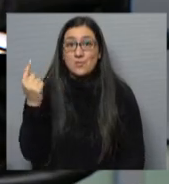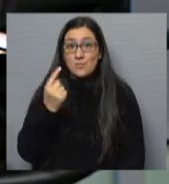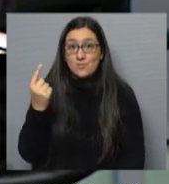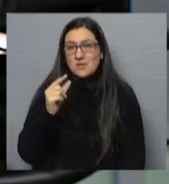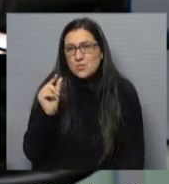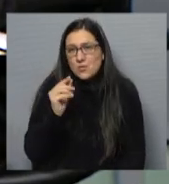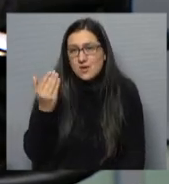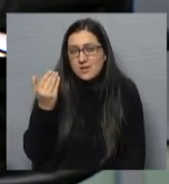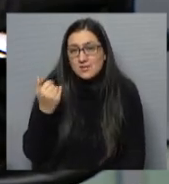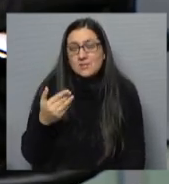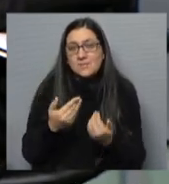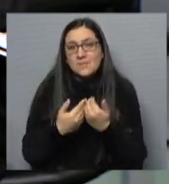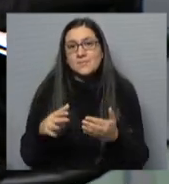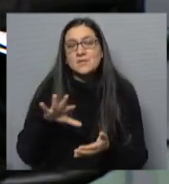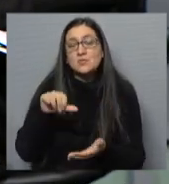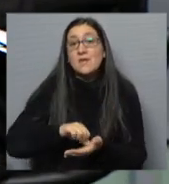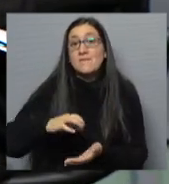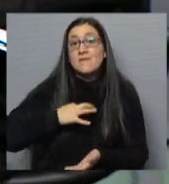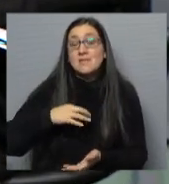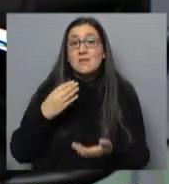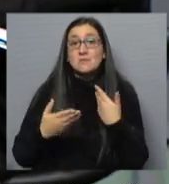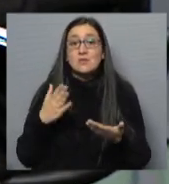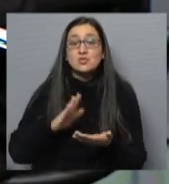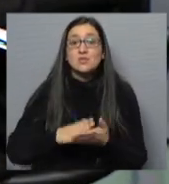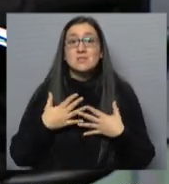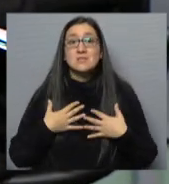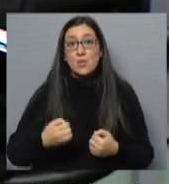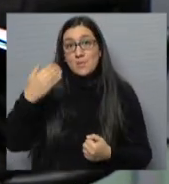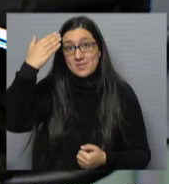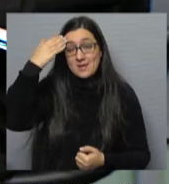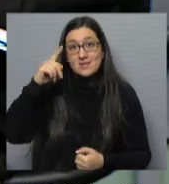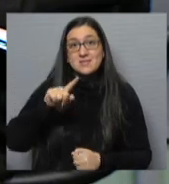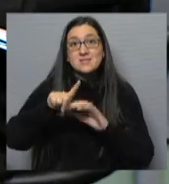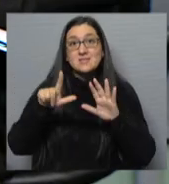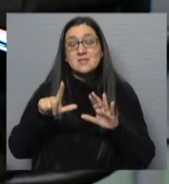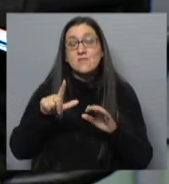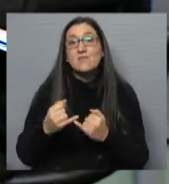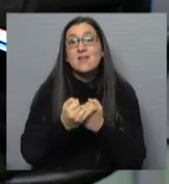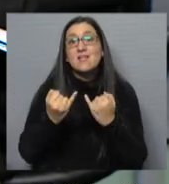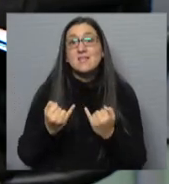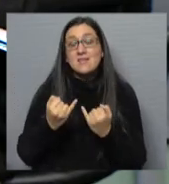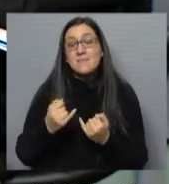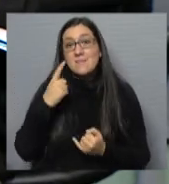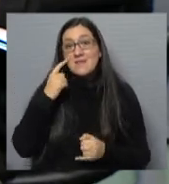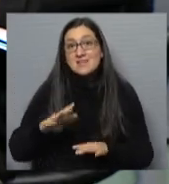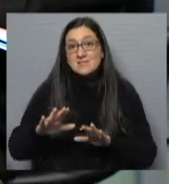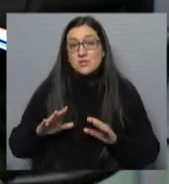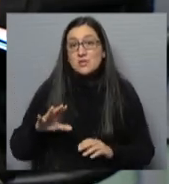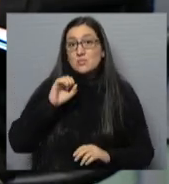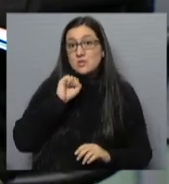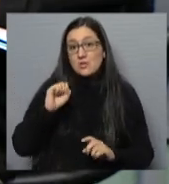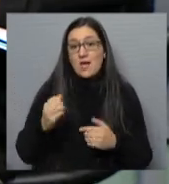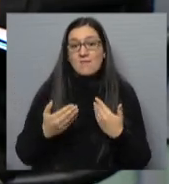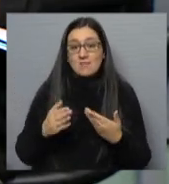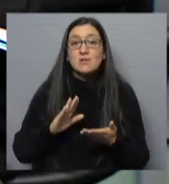Hace un ratito, en el arranque de Ciudad Viva, de alguna manera estamos hablando de salud mental. El 17 fue el Día Nacional de Prevención del Suicidio. Hemos tocado el tema la